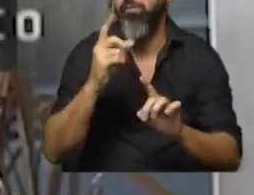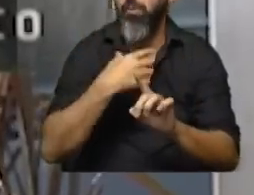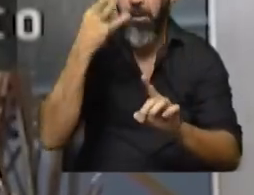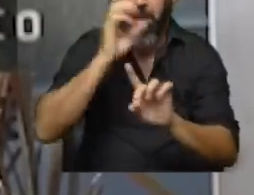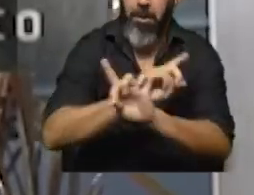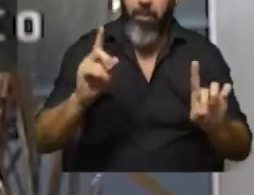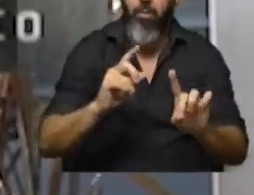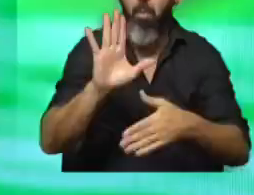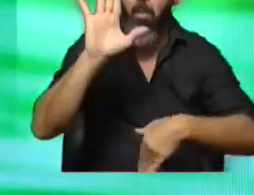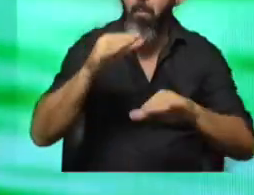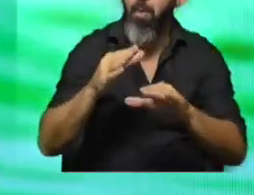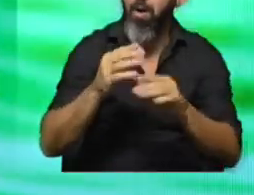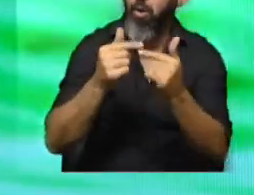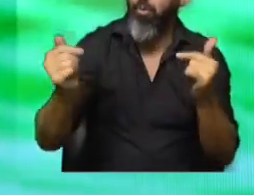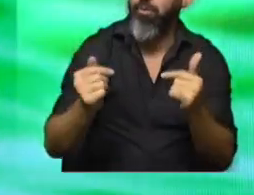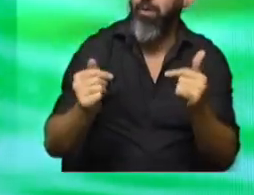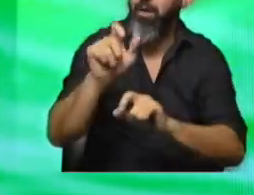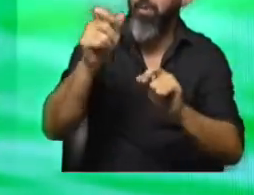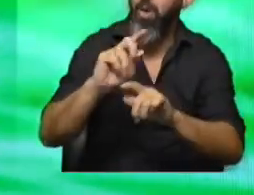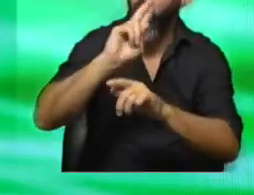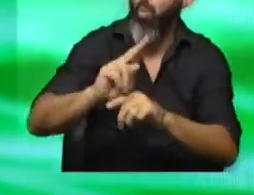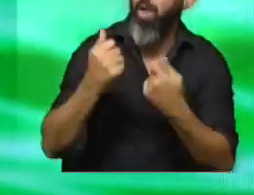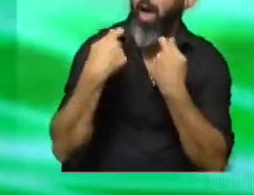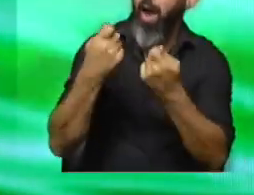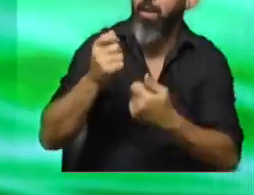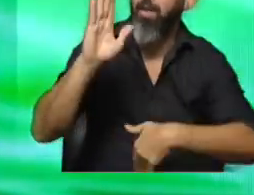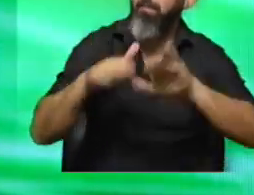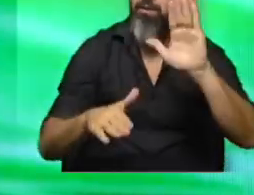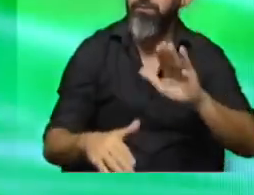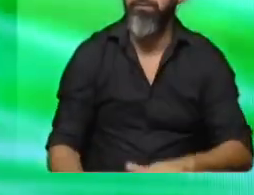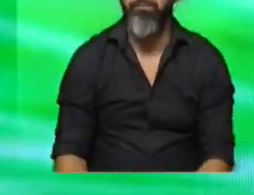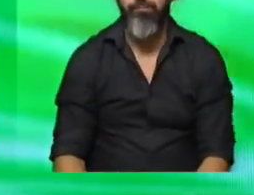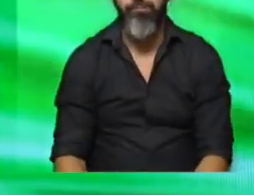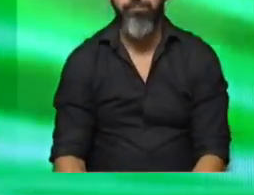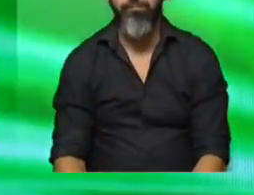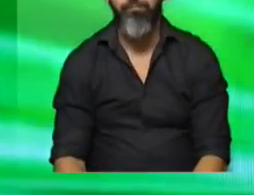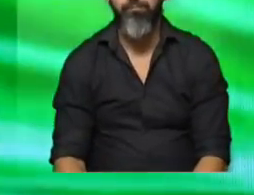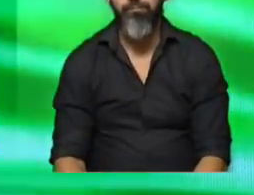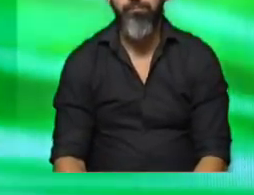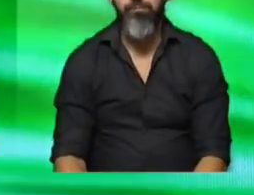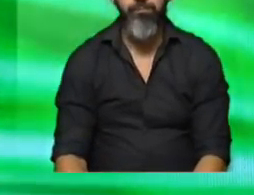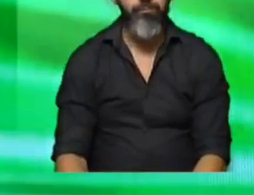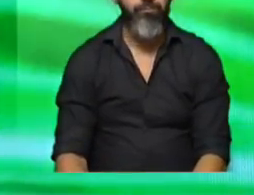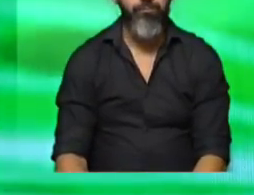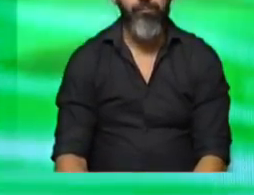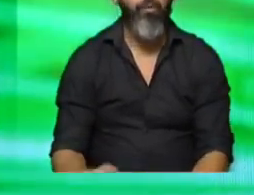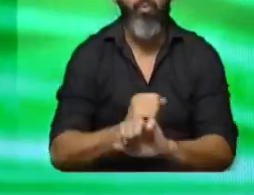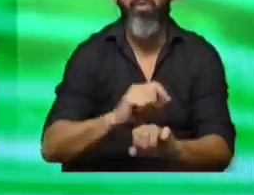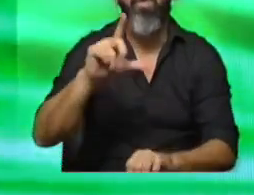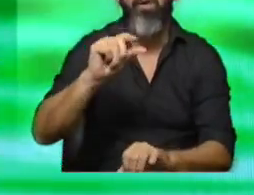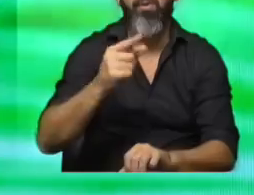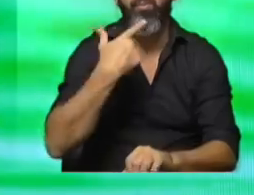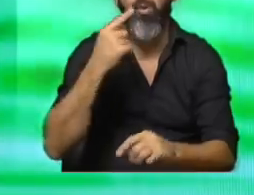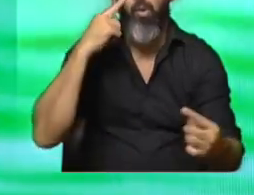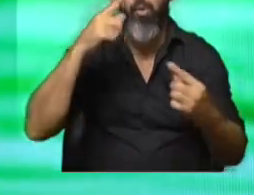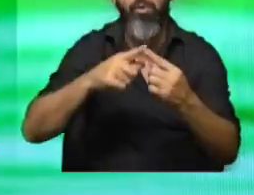porque Cuanto más preciado es el bien este en realidad más escaso es no puede ser más barato es cuando